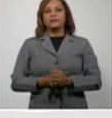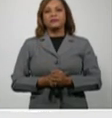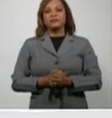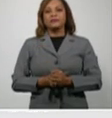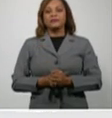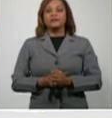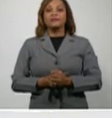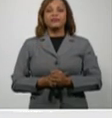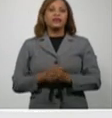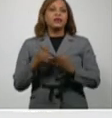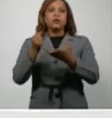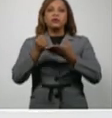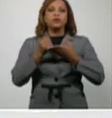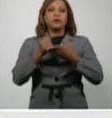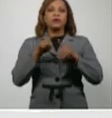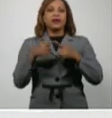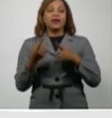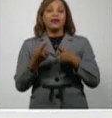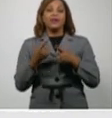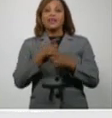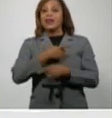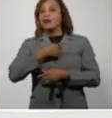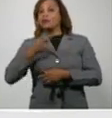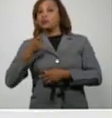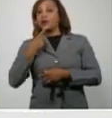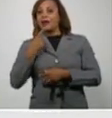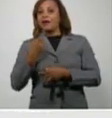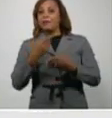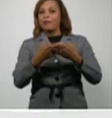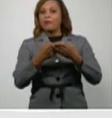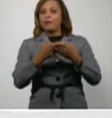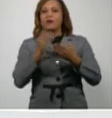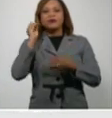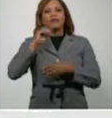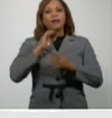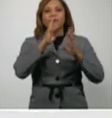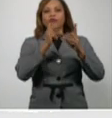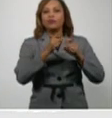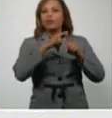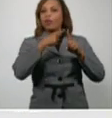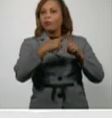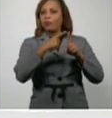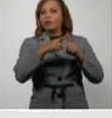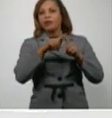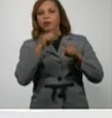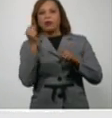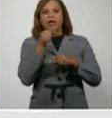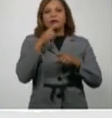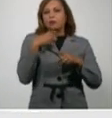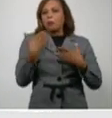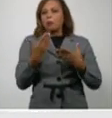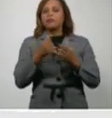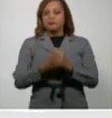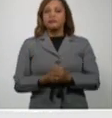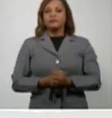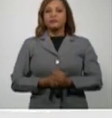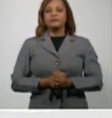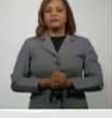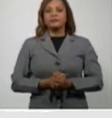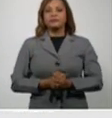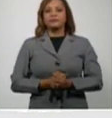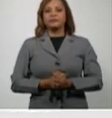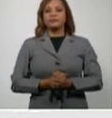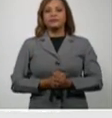permitir con una mayor inmediatez identificar casos confirmados, confirmar casos, pero lo que